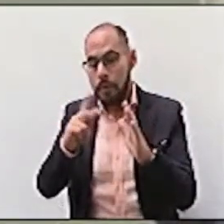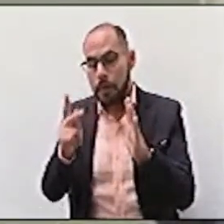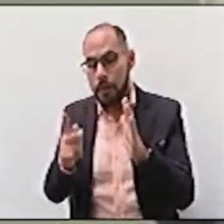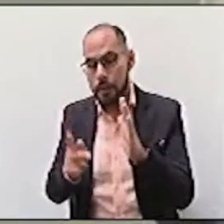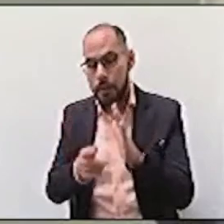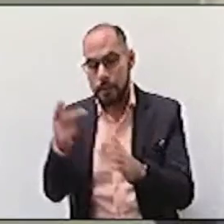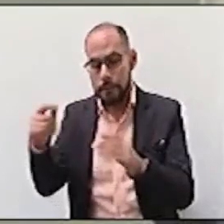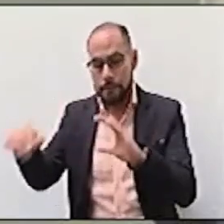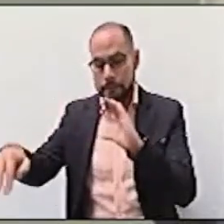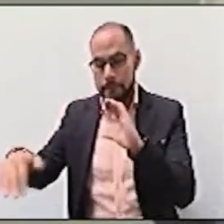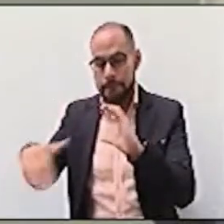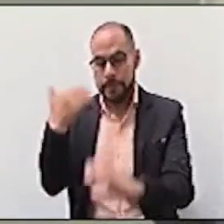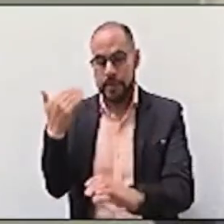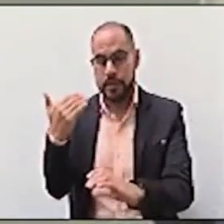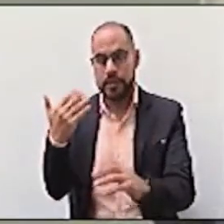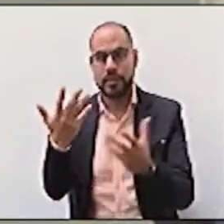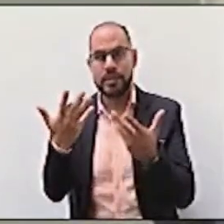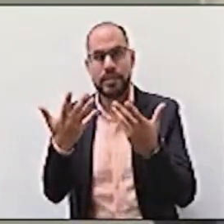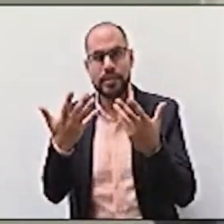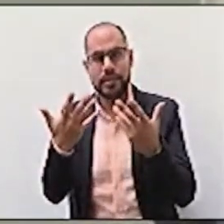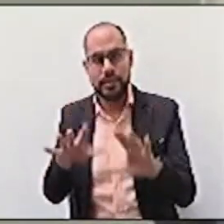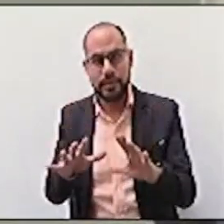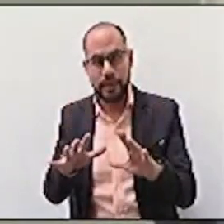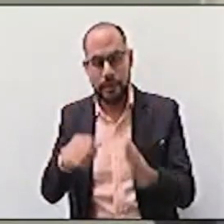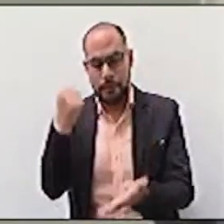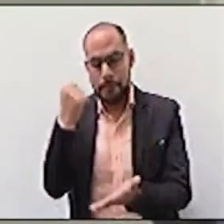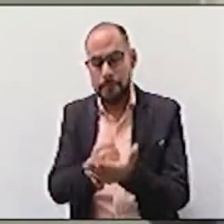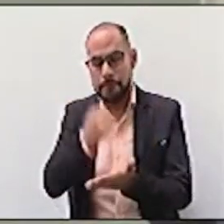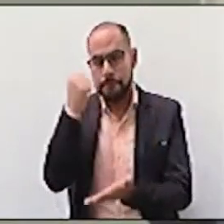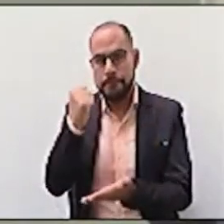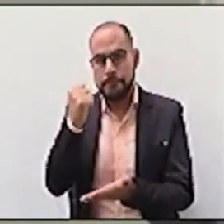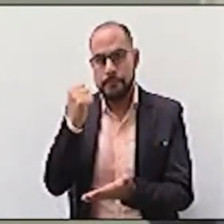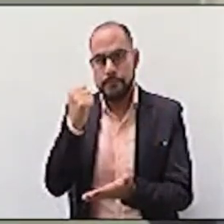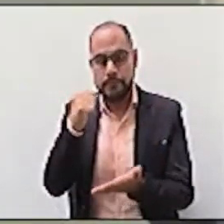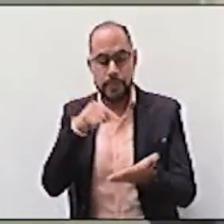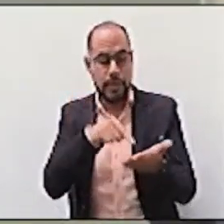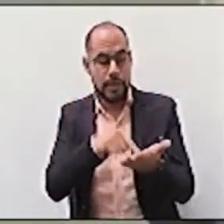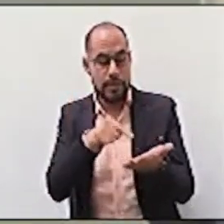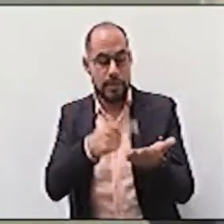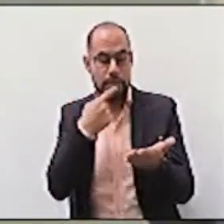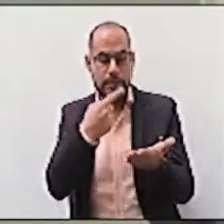la minuta ya aprobada